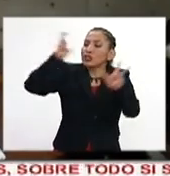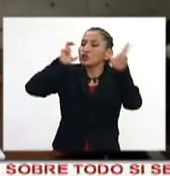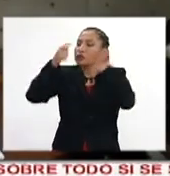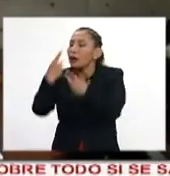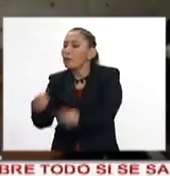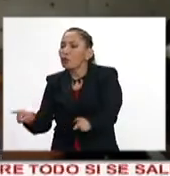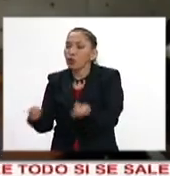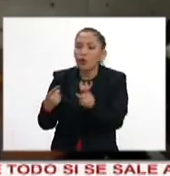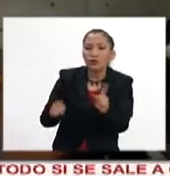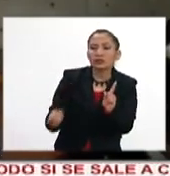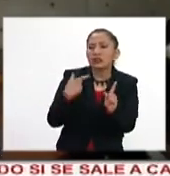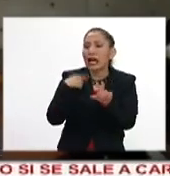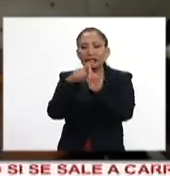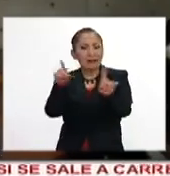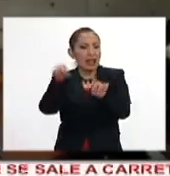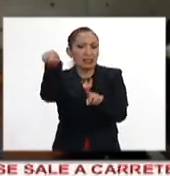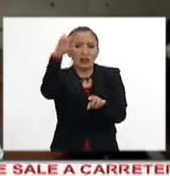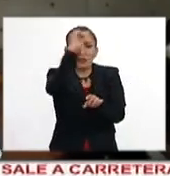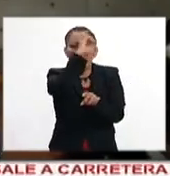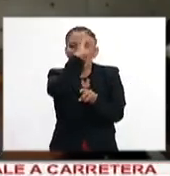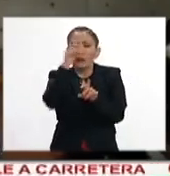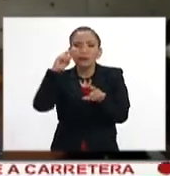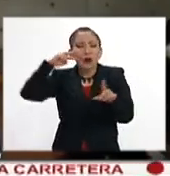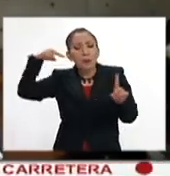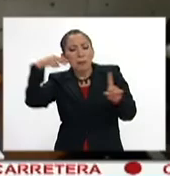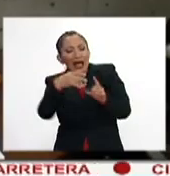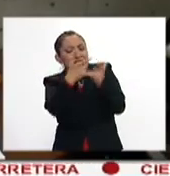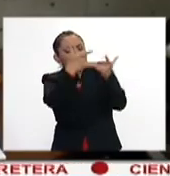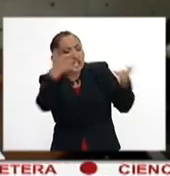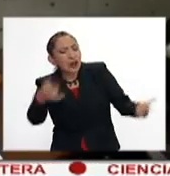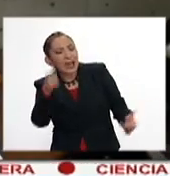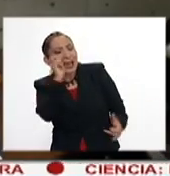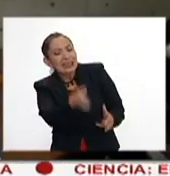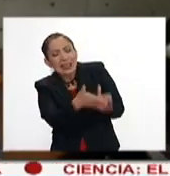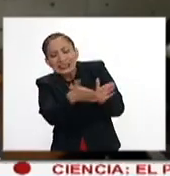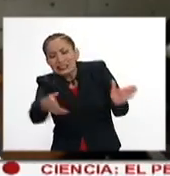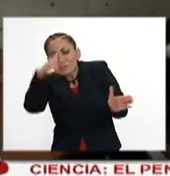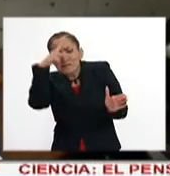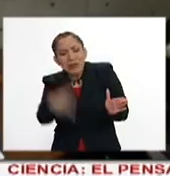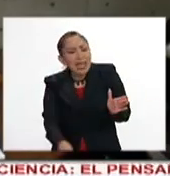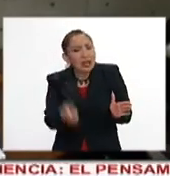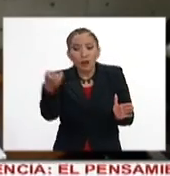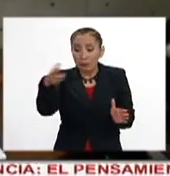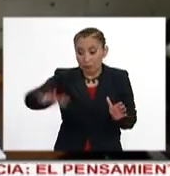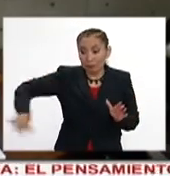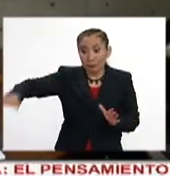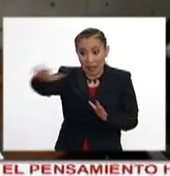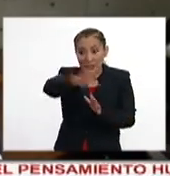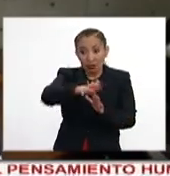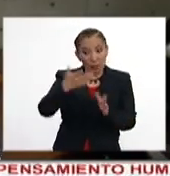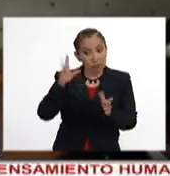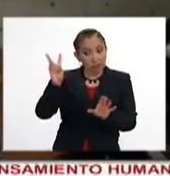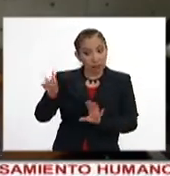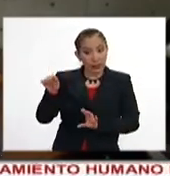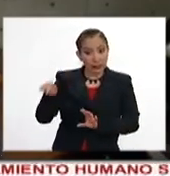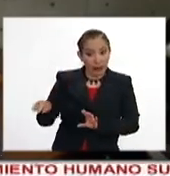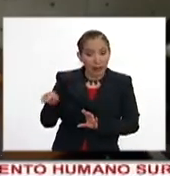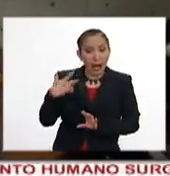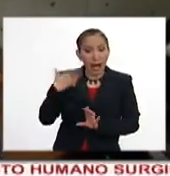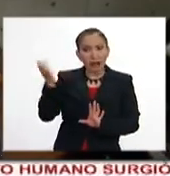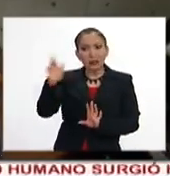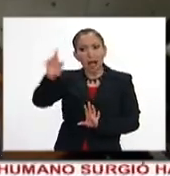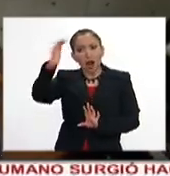la música, o sea, la música la oyen diferente, una visión de ver la historia de nuestro país, o sea, ellos en gran medida